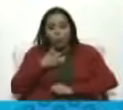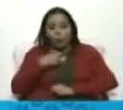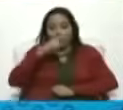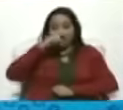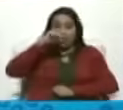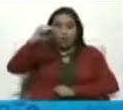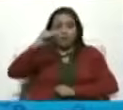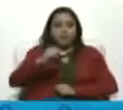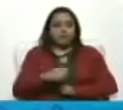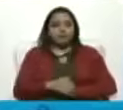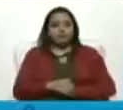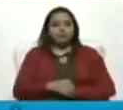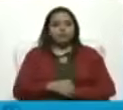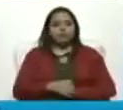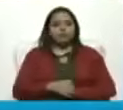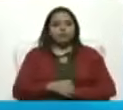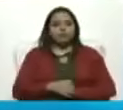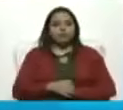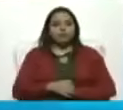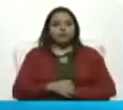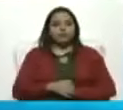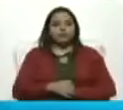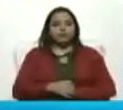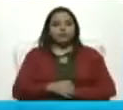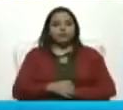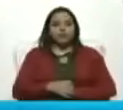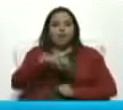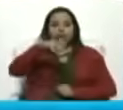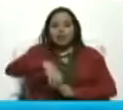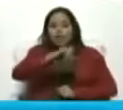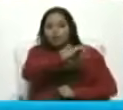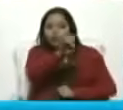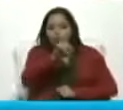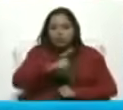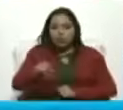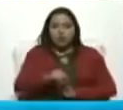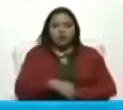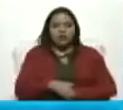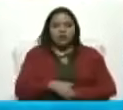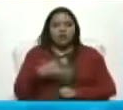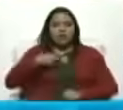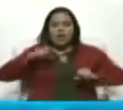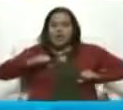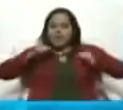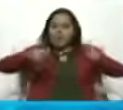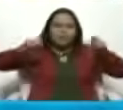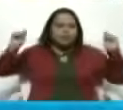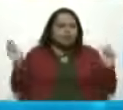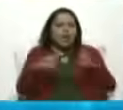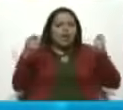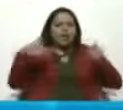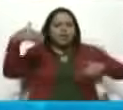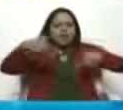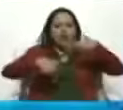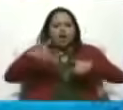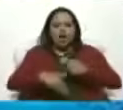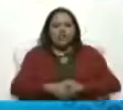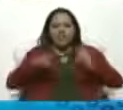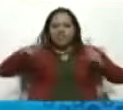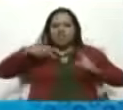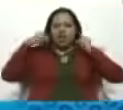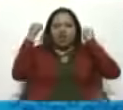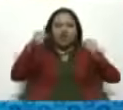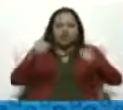Nicolás Maduro Moros, desde el estado Zulia, arranco la campaña electoral